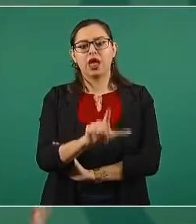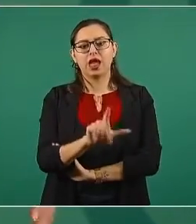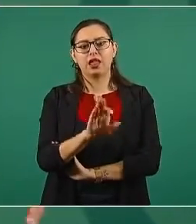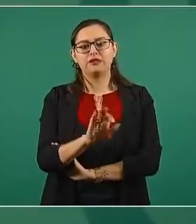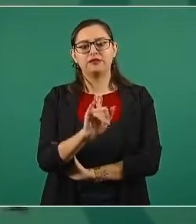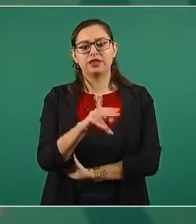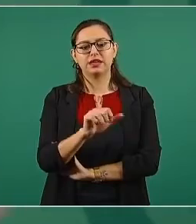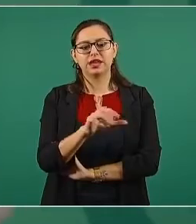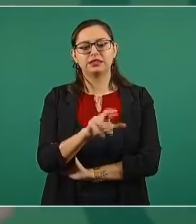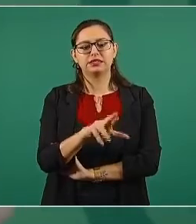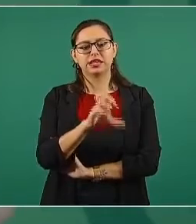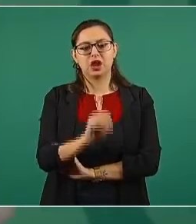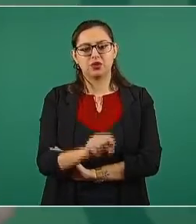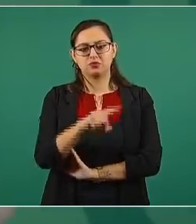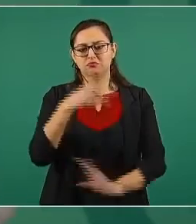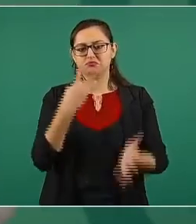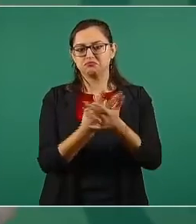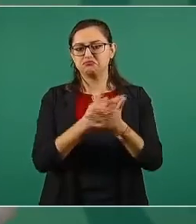un reclusorio,